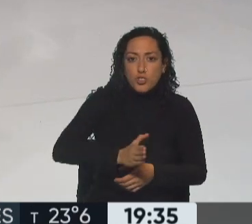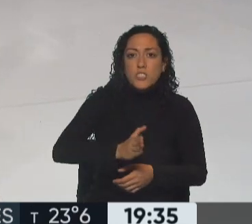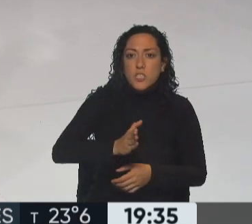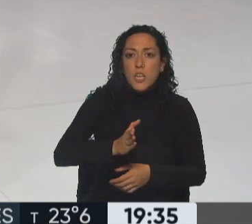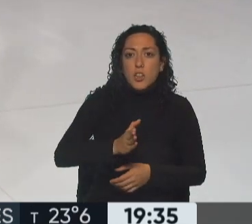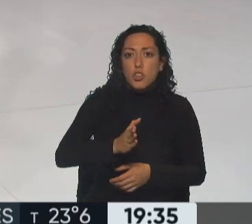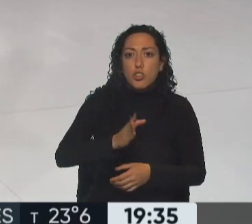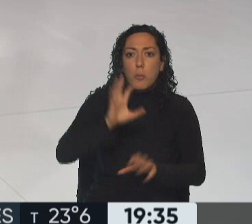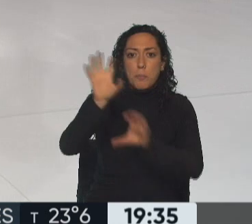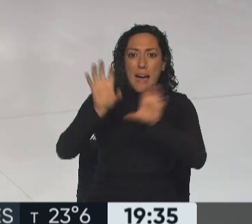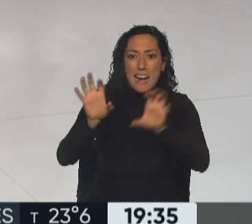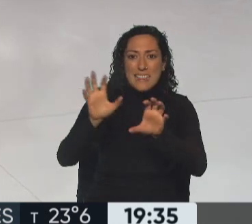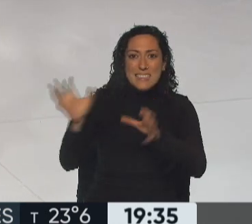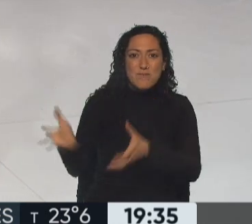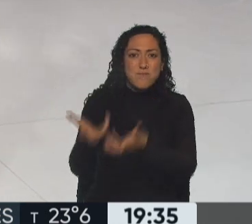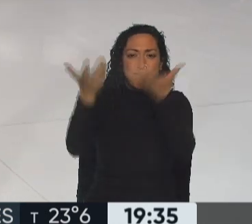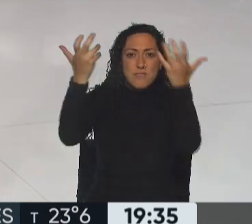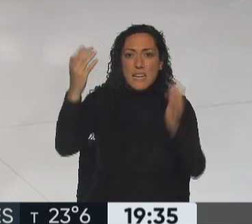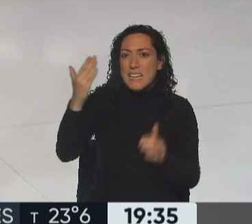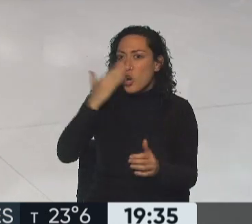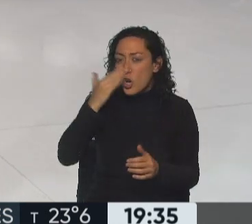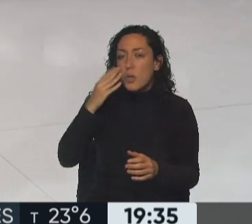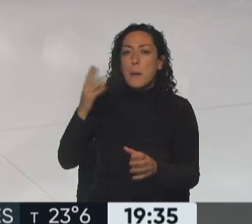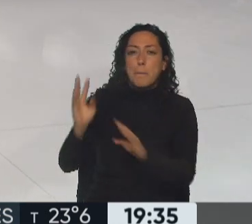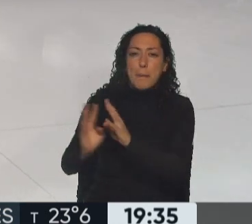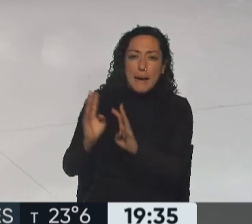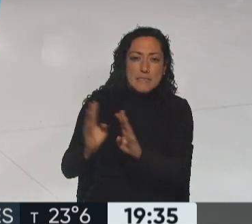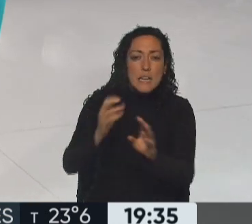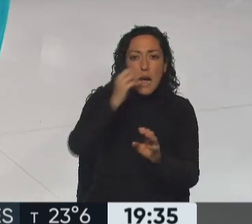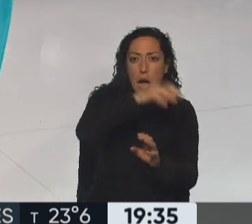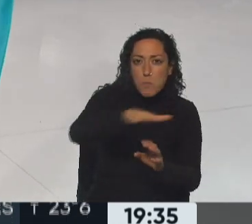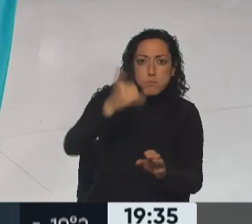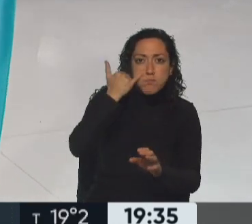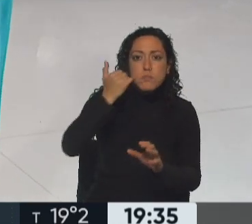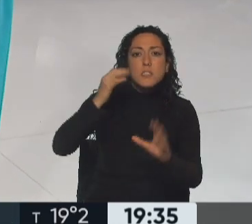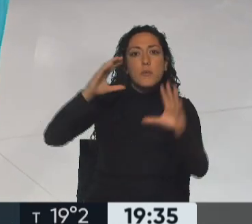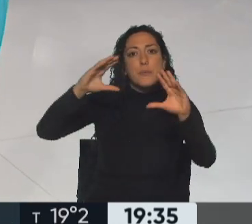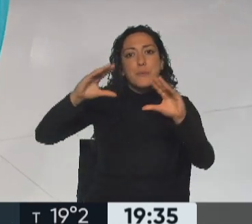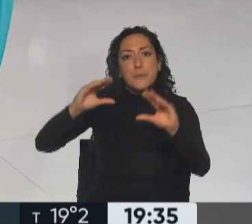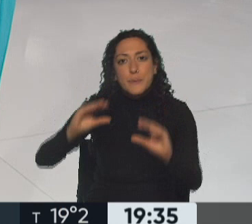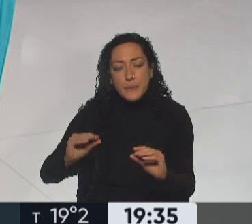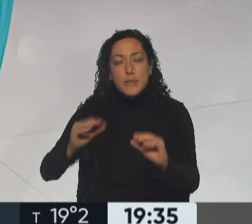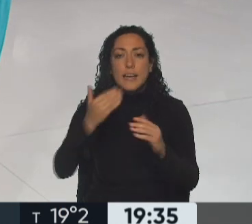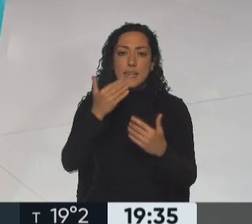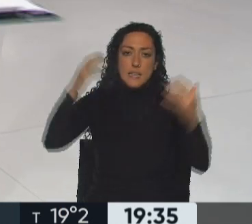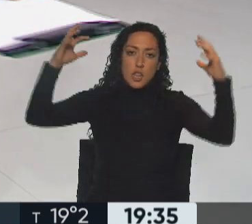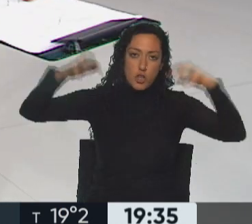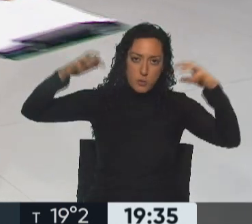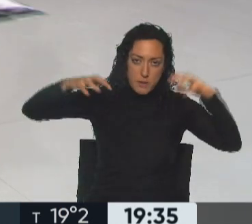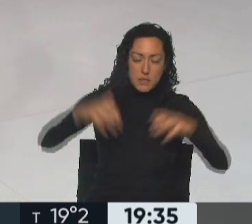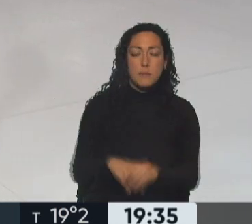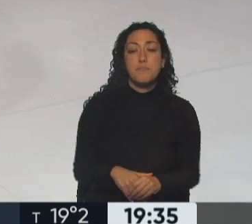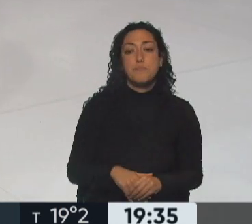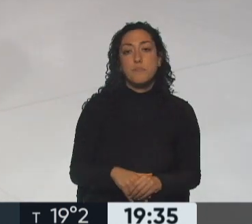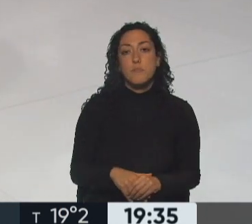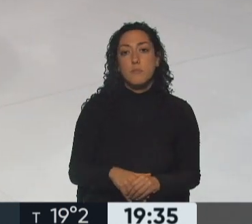de las partes quemadas, pastizales, campos, pudieron ser aliviadas precisamente por estas tormentas. Pero por otra parte, como